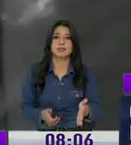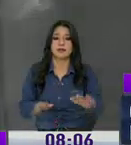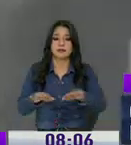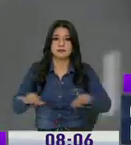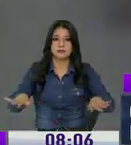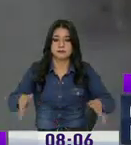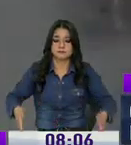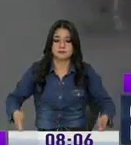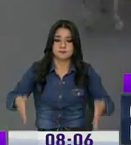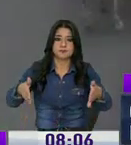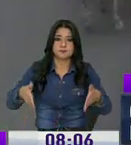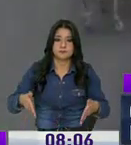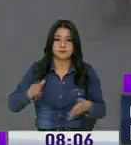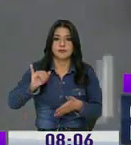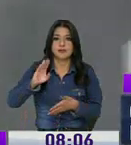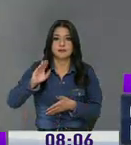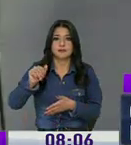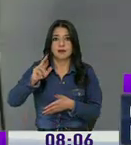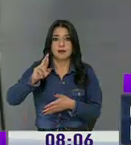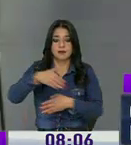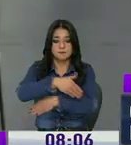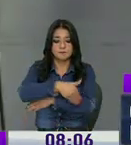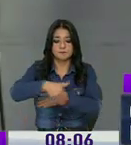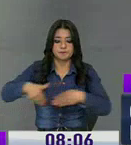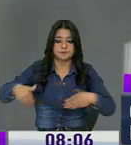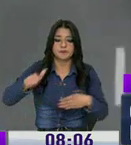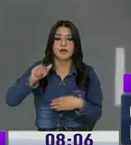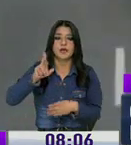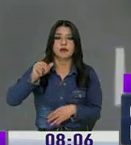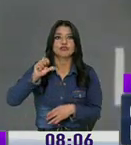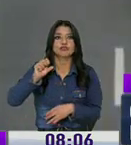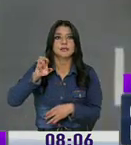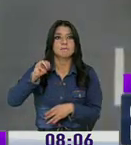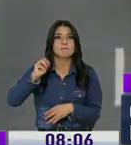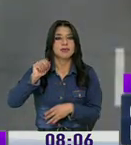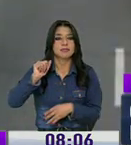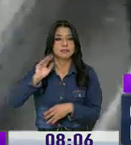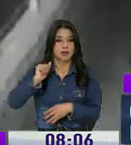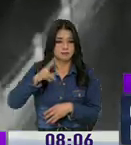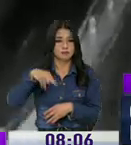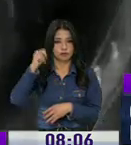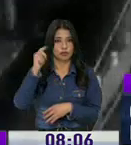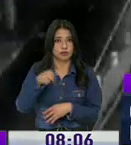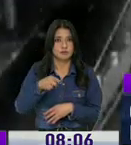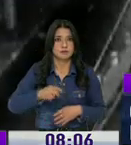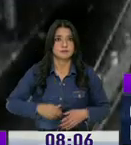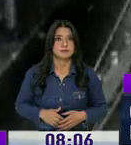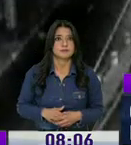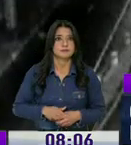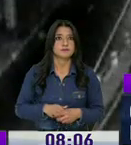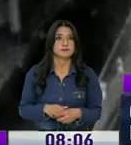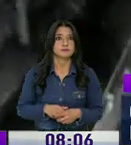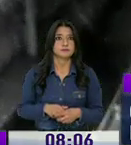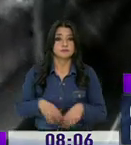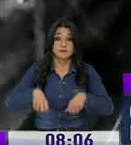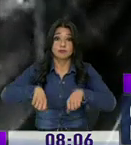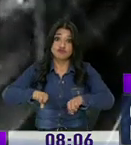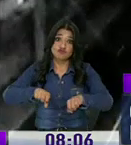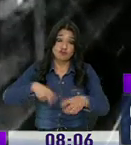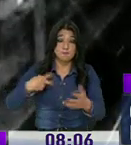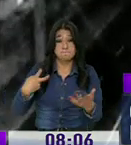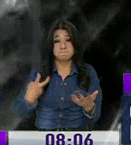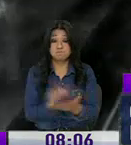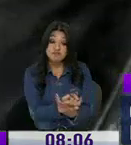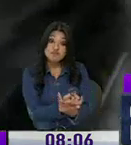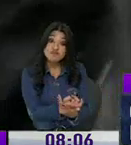une la avenida Velasco Ibarra con la Carlos Julio Arosemena en el norte. Permanece herido sobre la